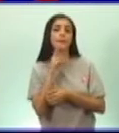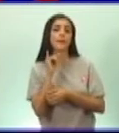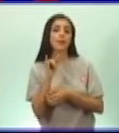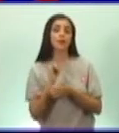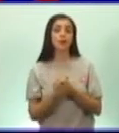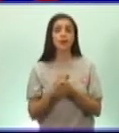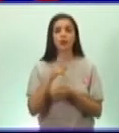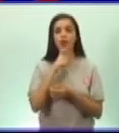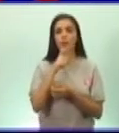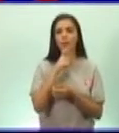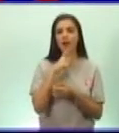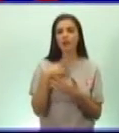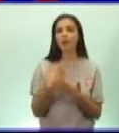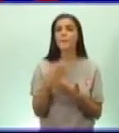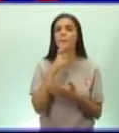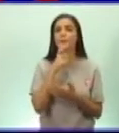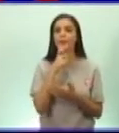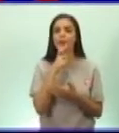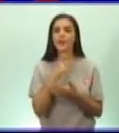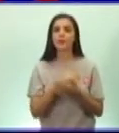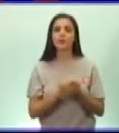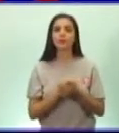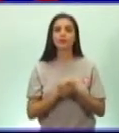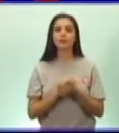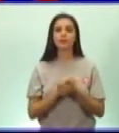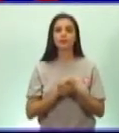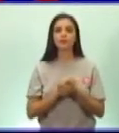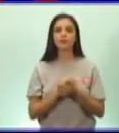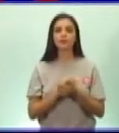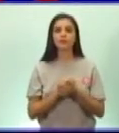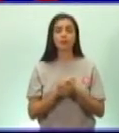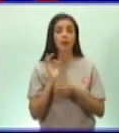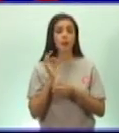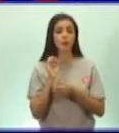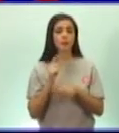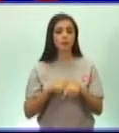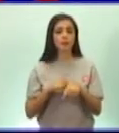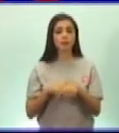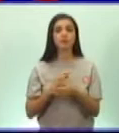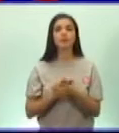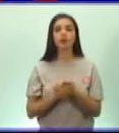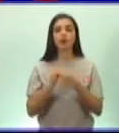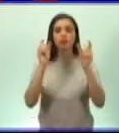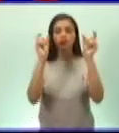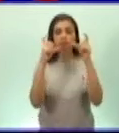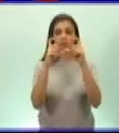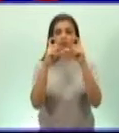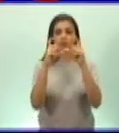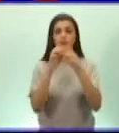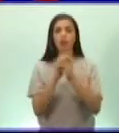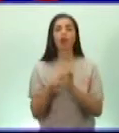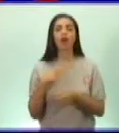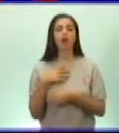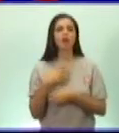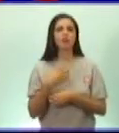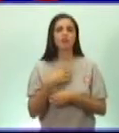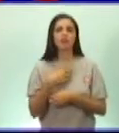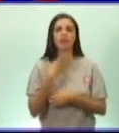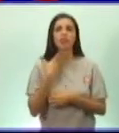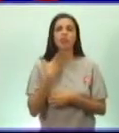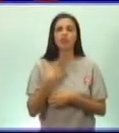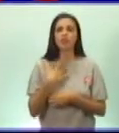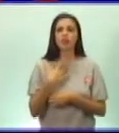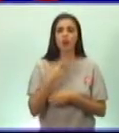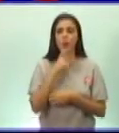acumula durante algún tiempo en la vejiga urinaria hasta que sintamos deseos